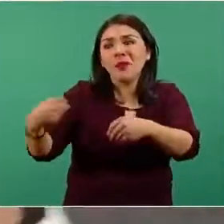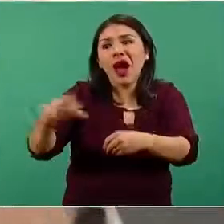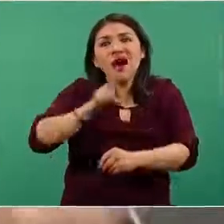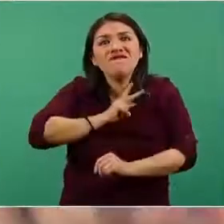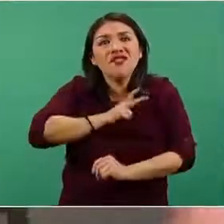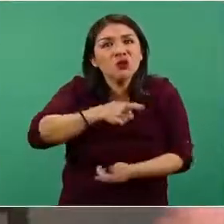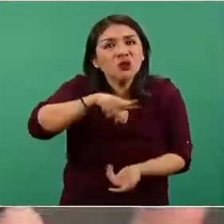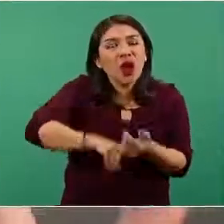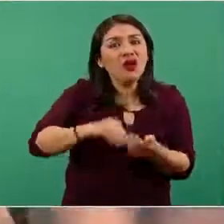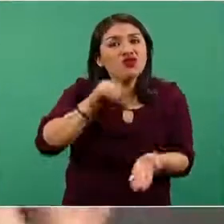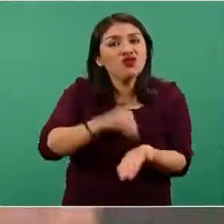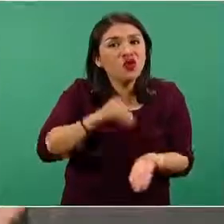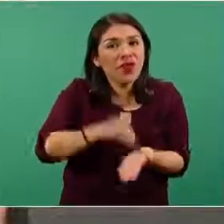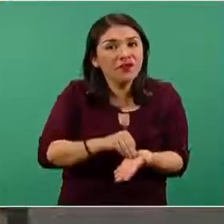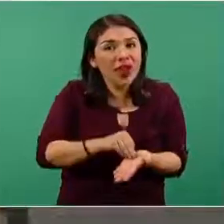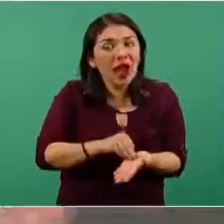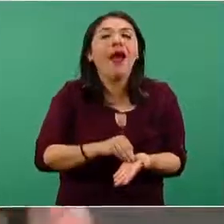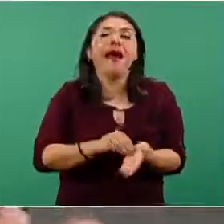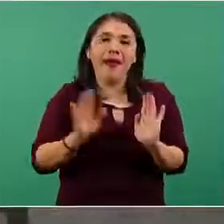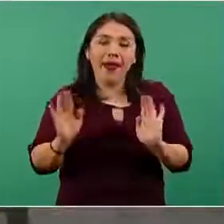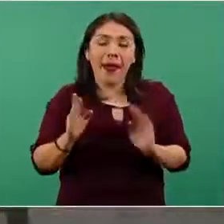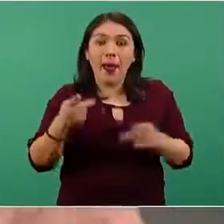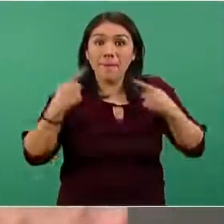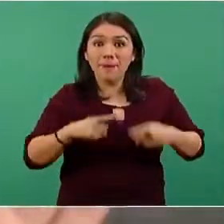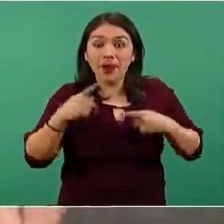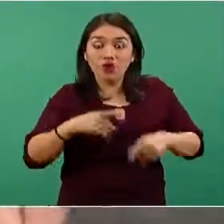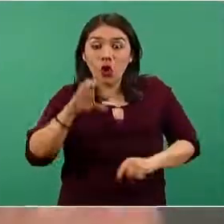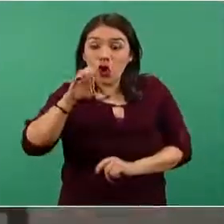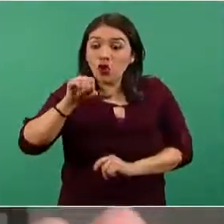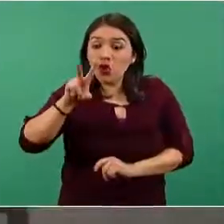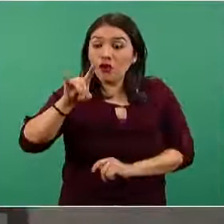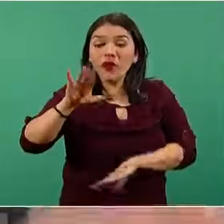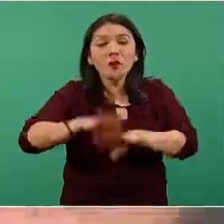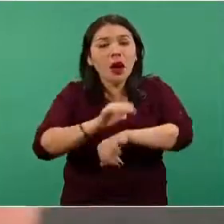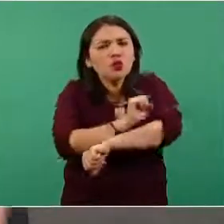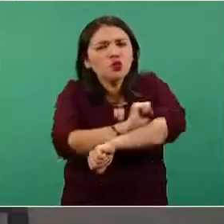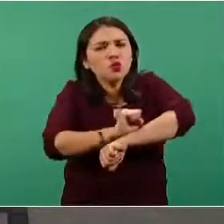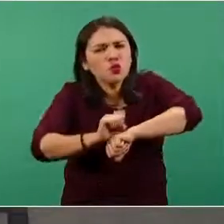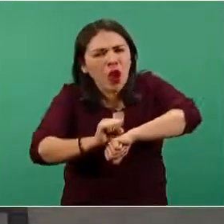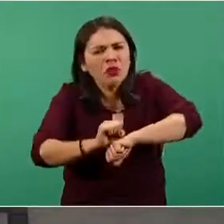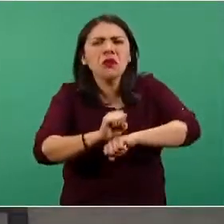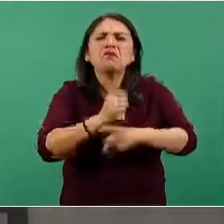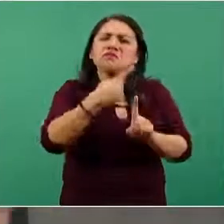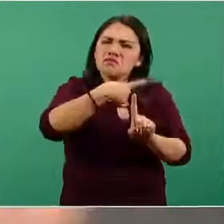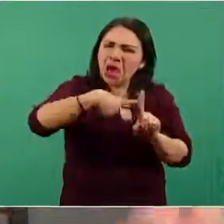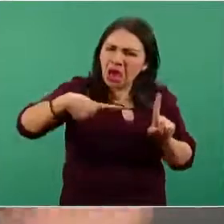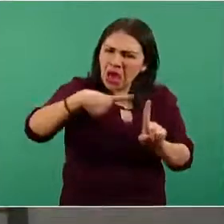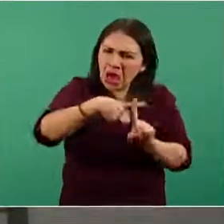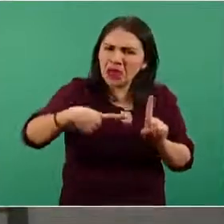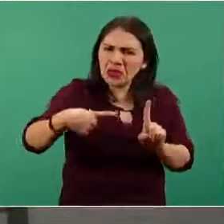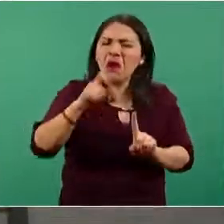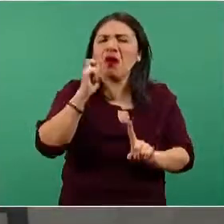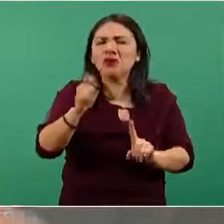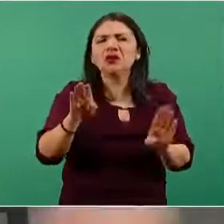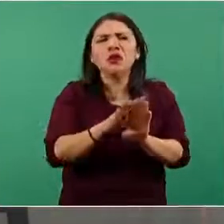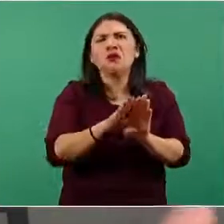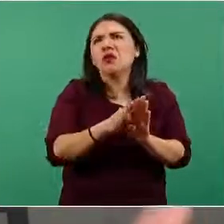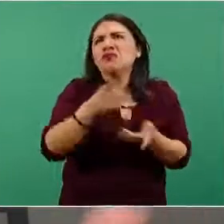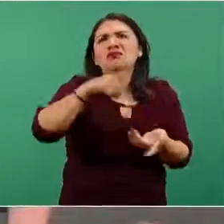como material contagiante. Entonces, personas con COVID leve y COVID moderado, que representan más